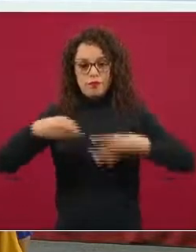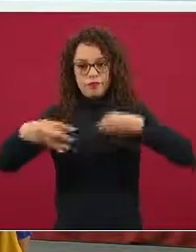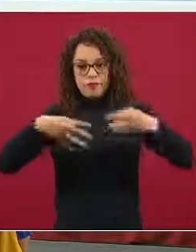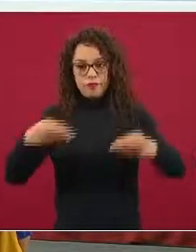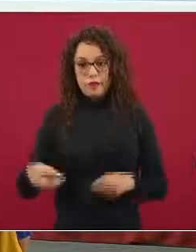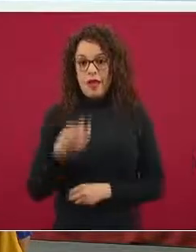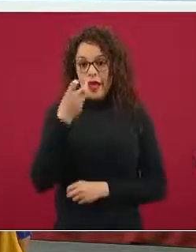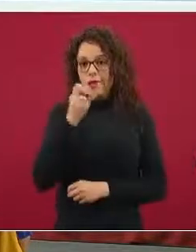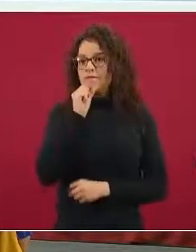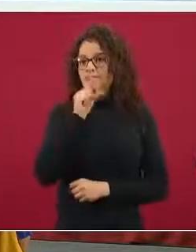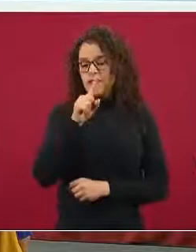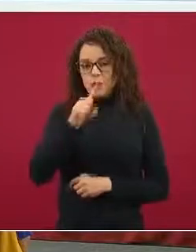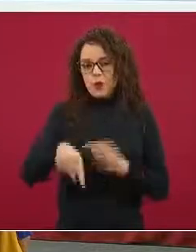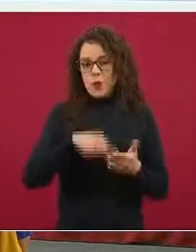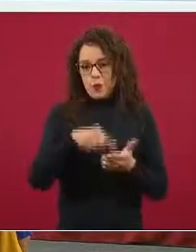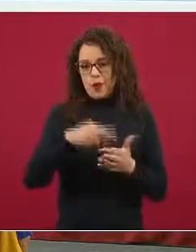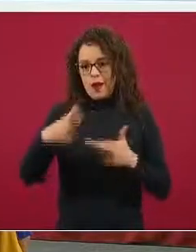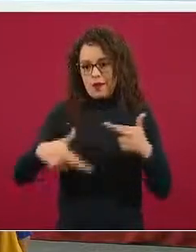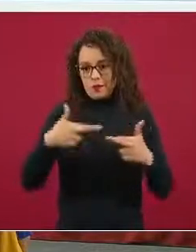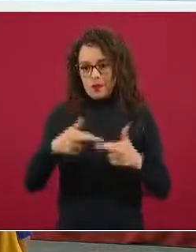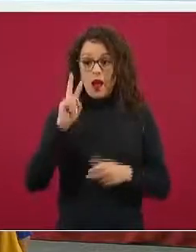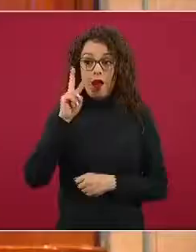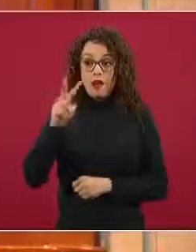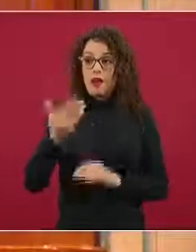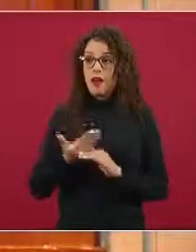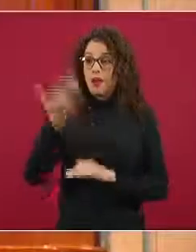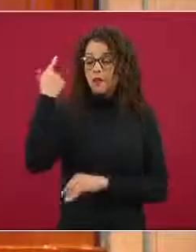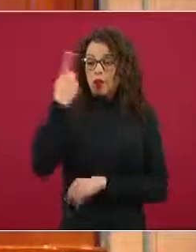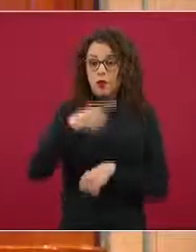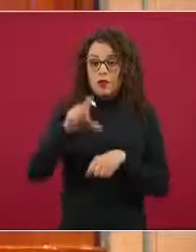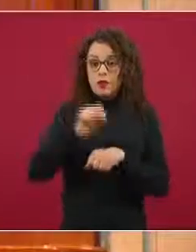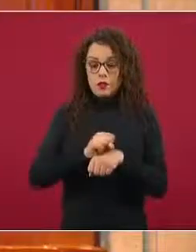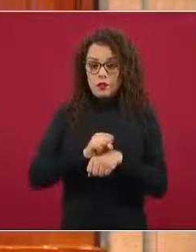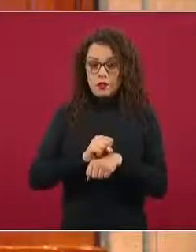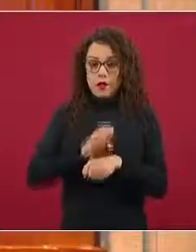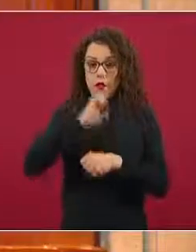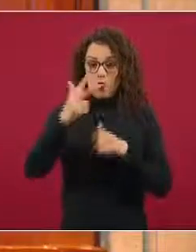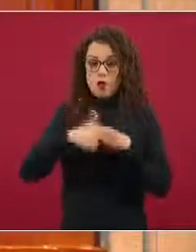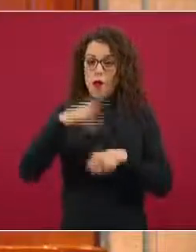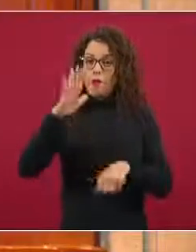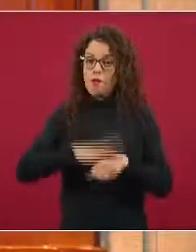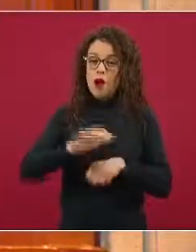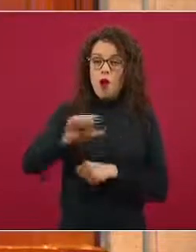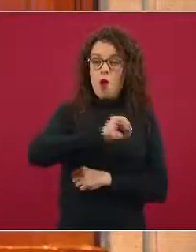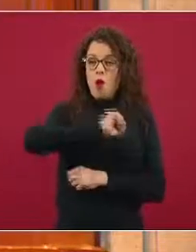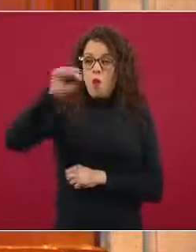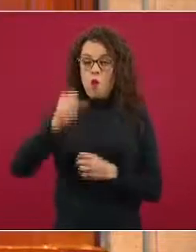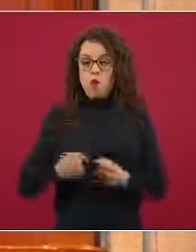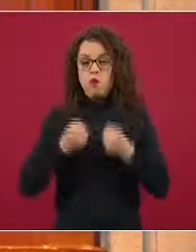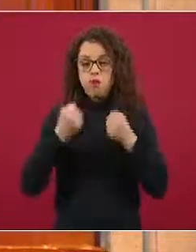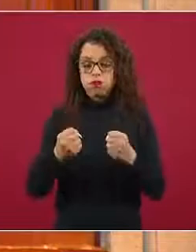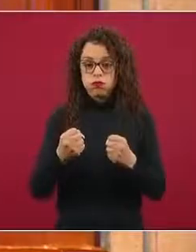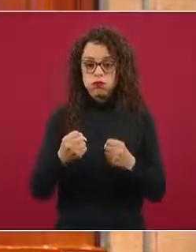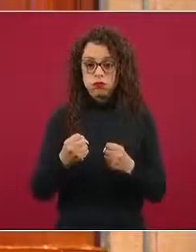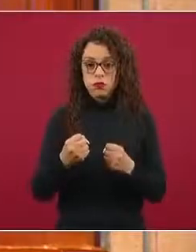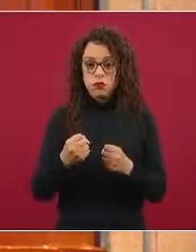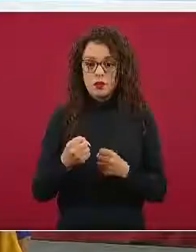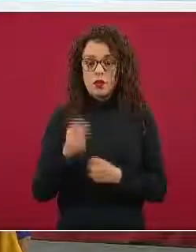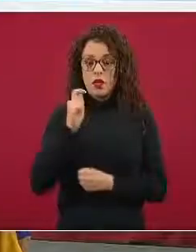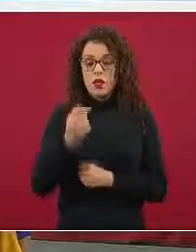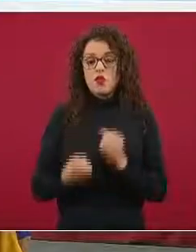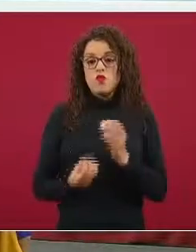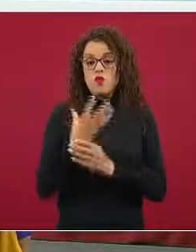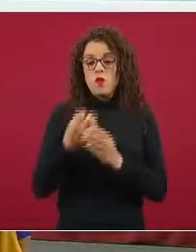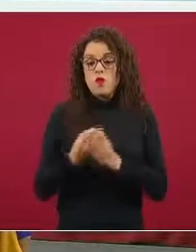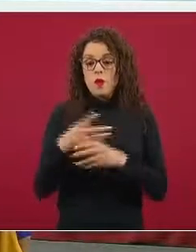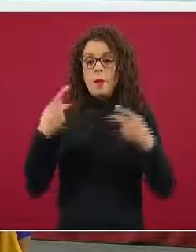las mismas. Ya veíamos la semana pasada que Europa superaba a todas las regiones, precisamente en esta presentación de casos nuevos por